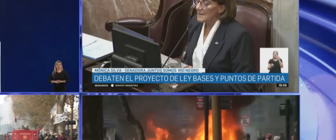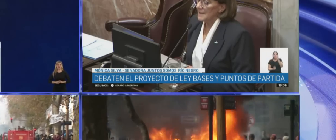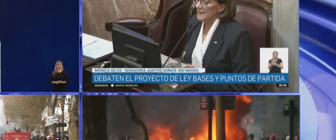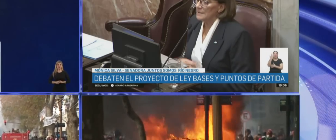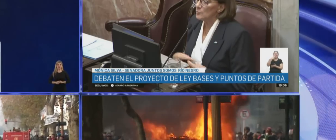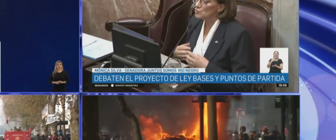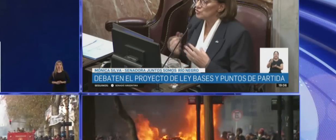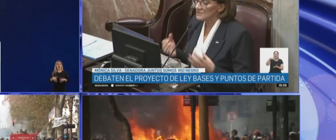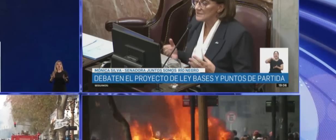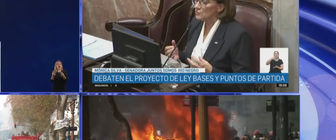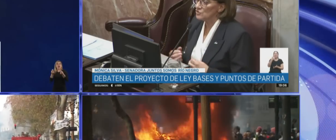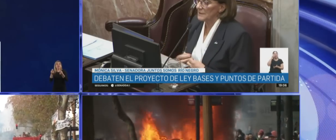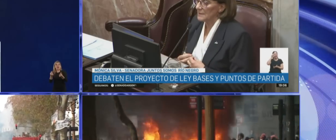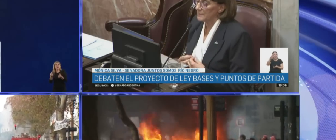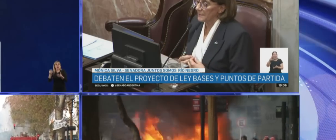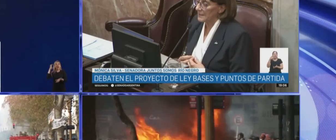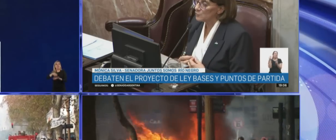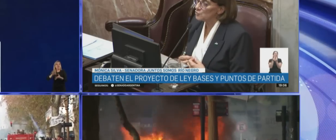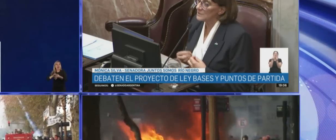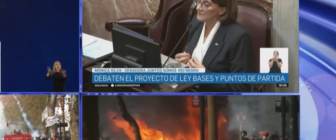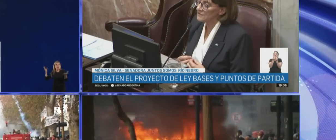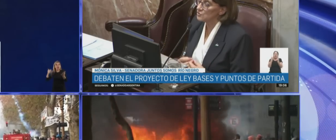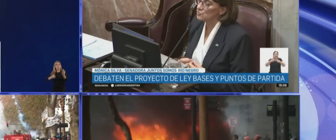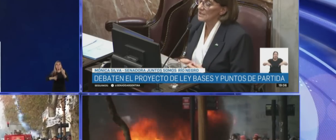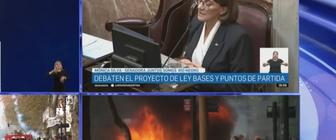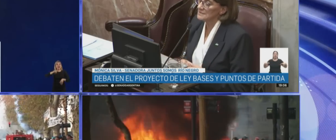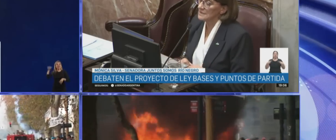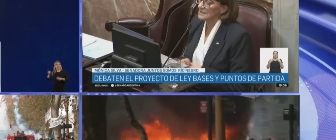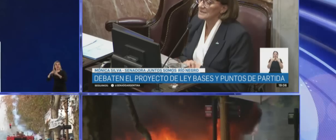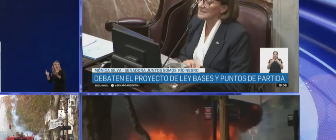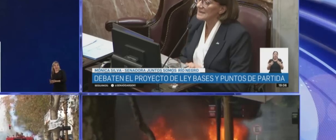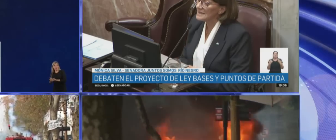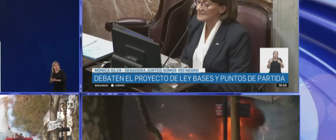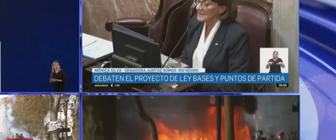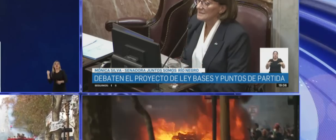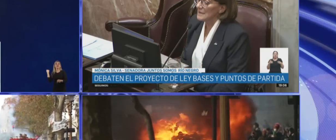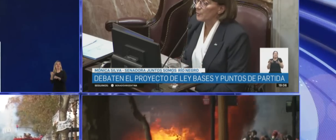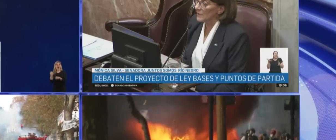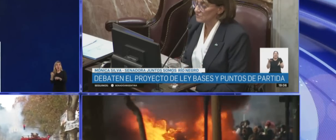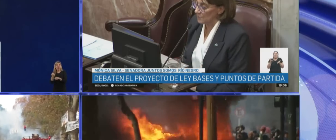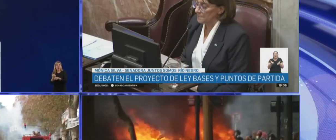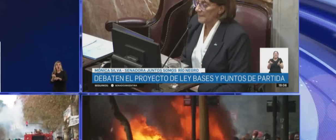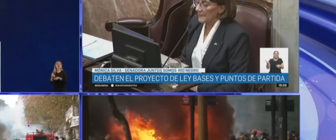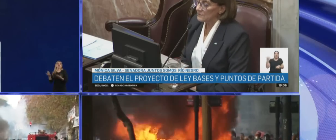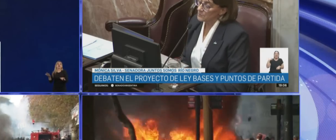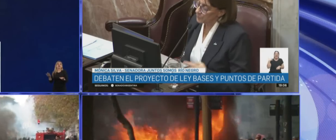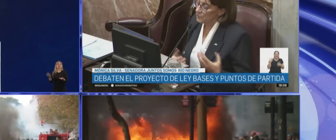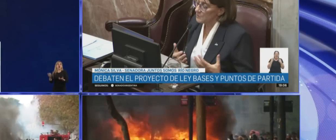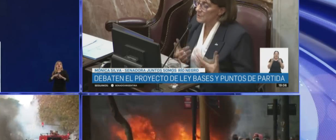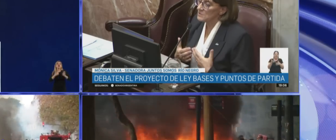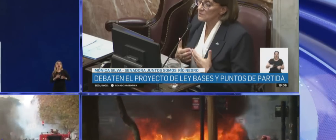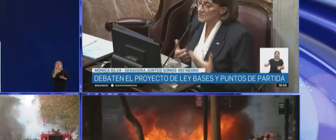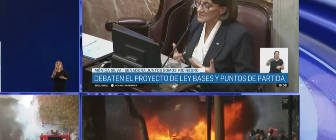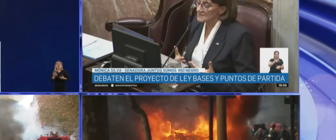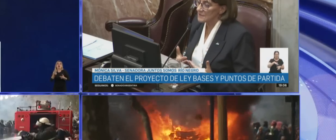el capitalismo de libre empresa es superior al socialismo incluso en la principal tarea que presume el socialismo